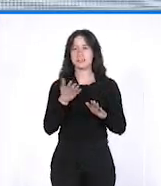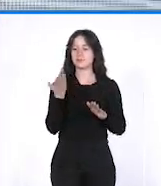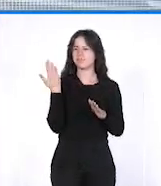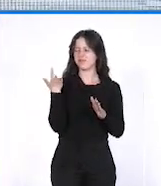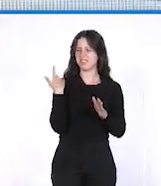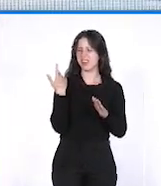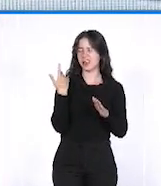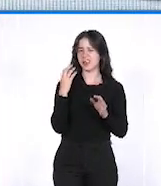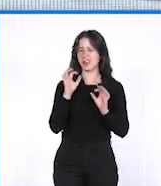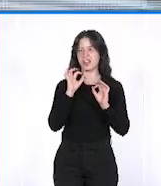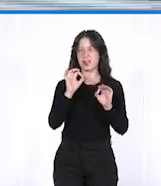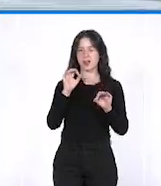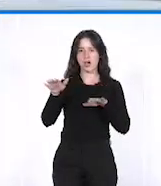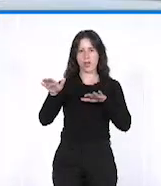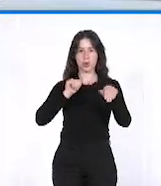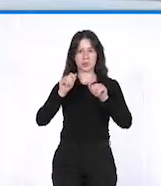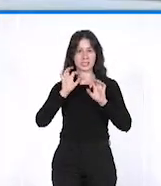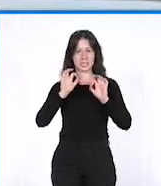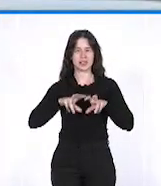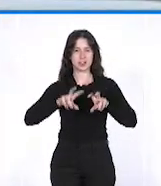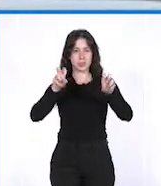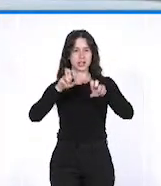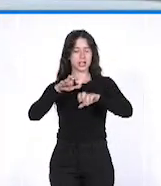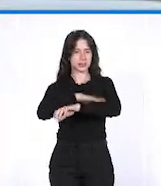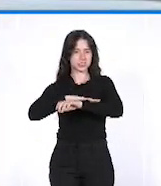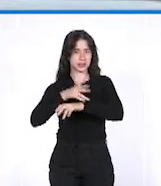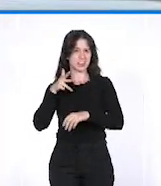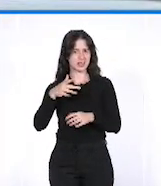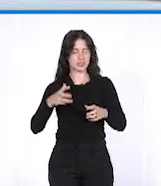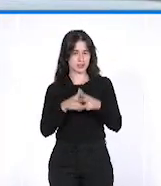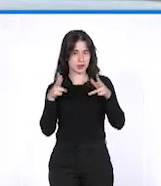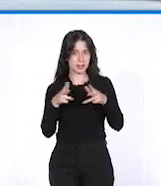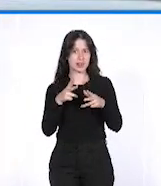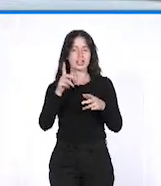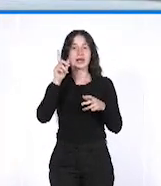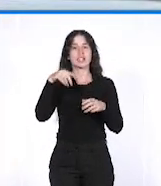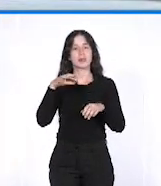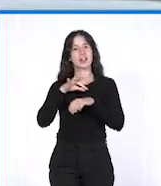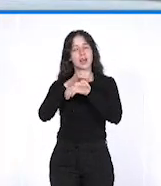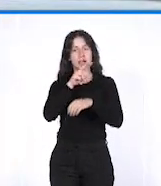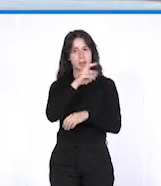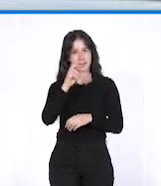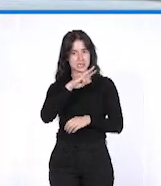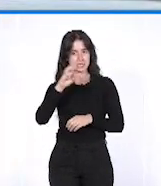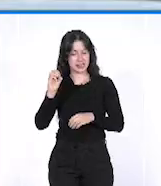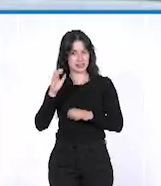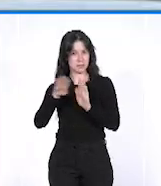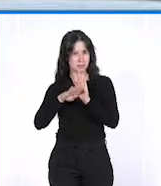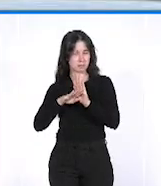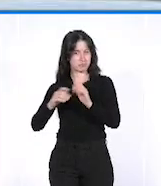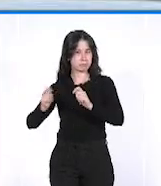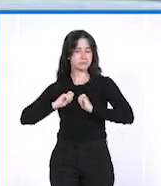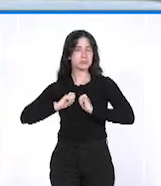bases de la convocatoria de innovación del Ministerio de derechos sociales y agenda 2030 una de las